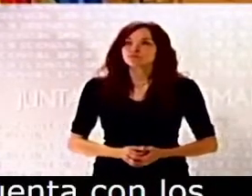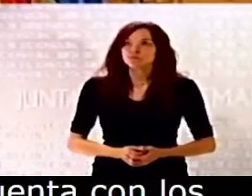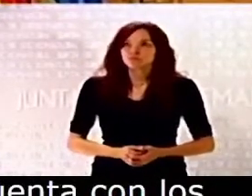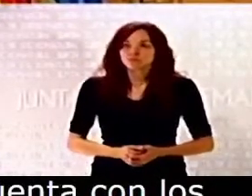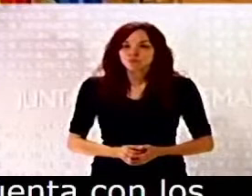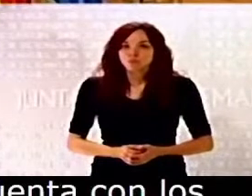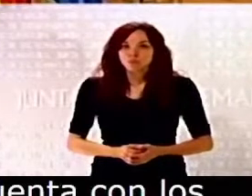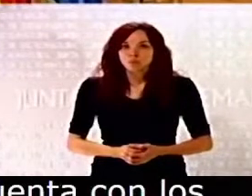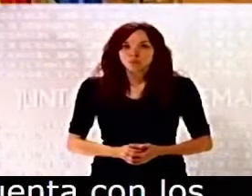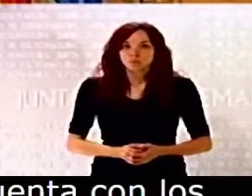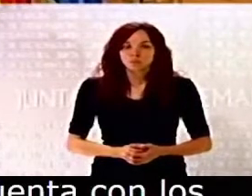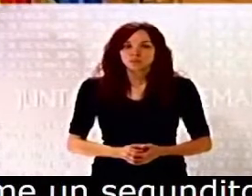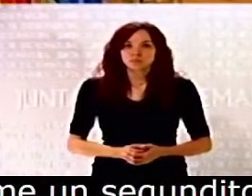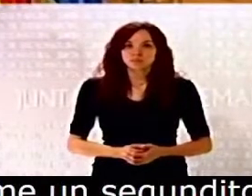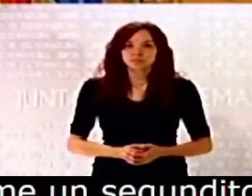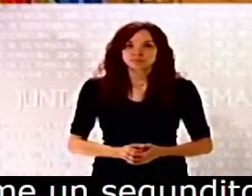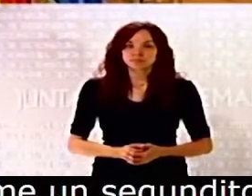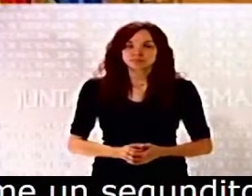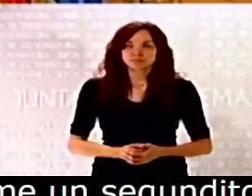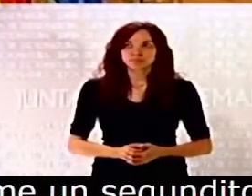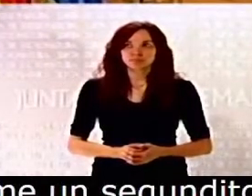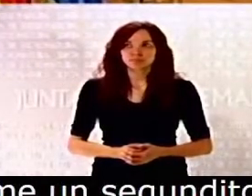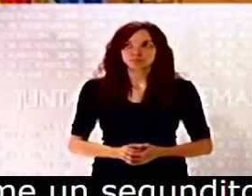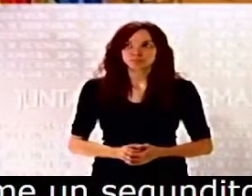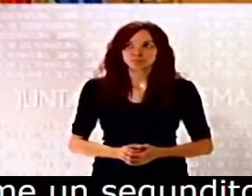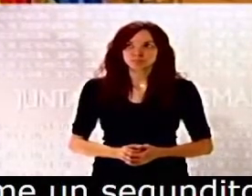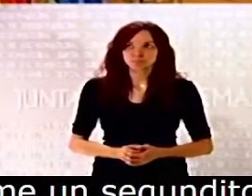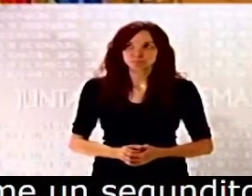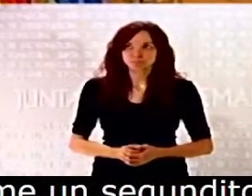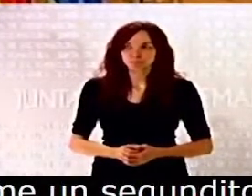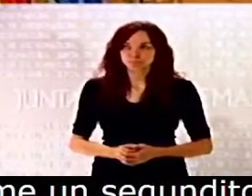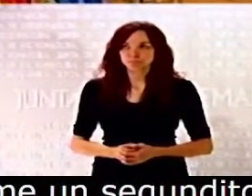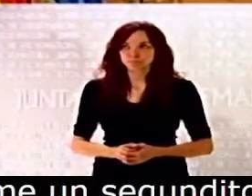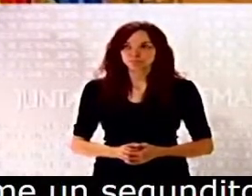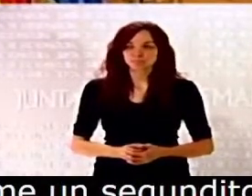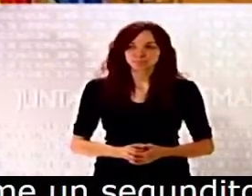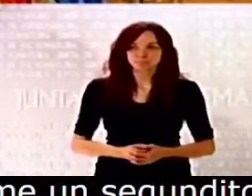los datos de años anteriores. Espérate un segundito.